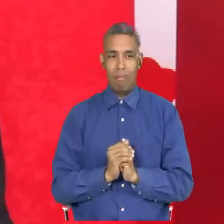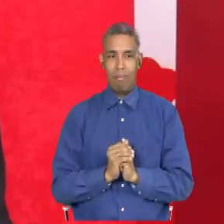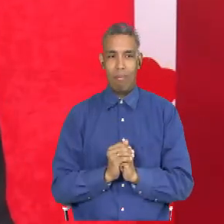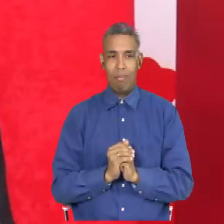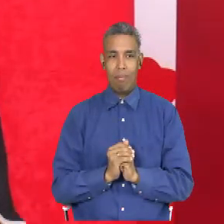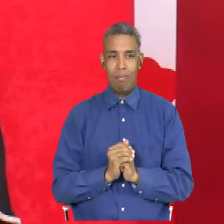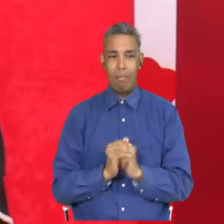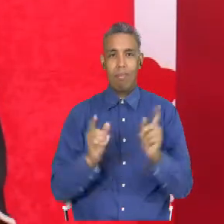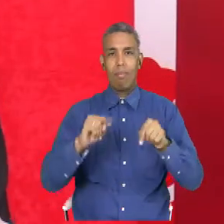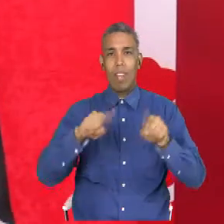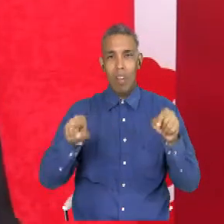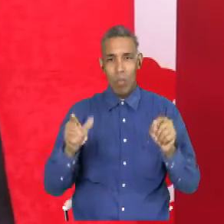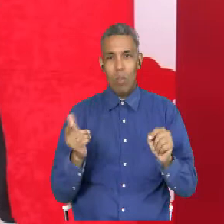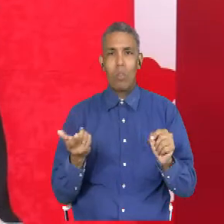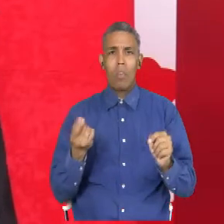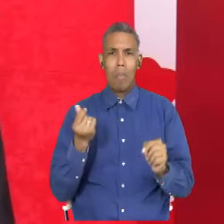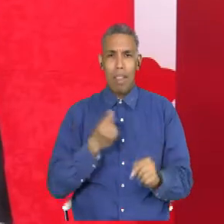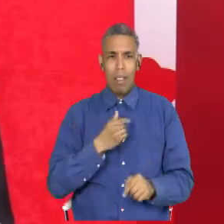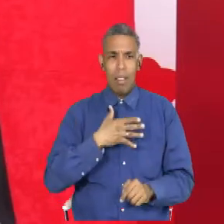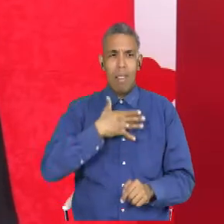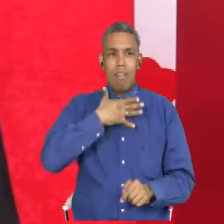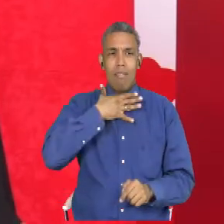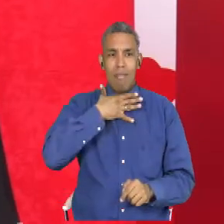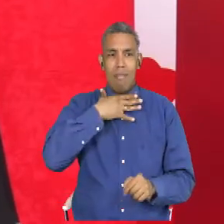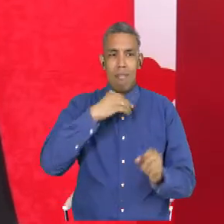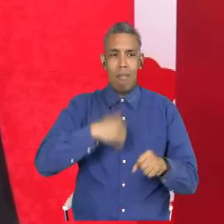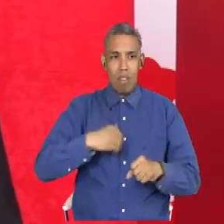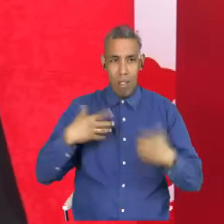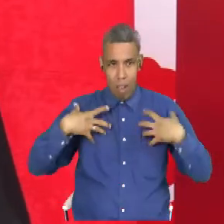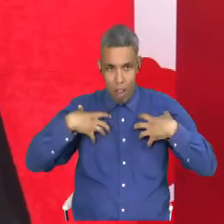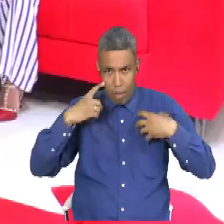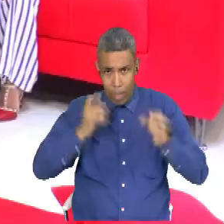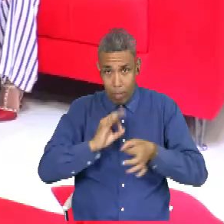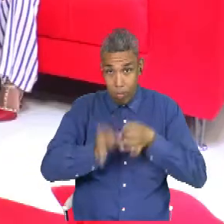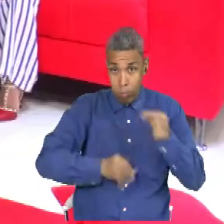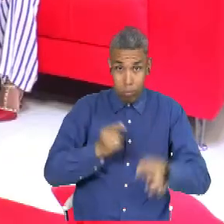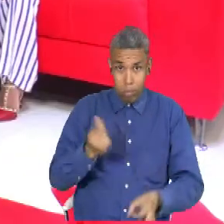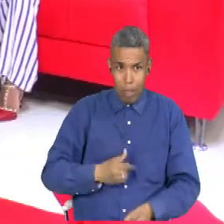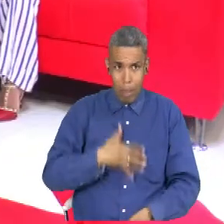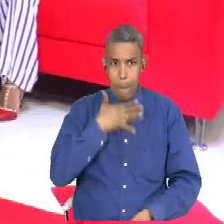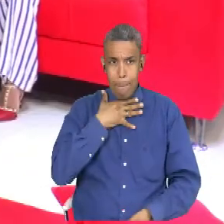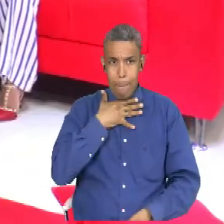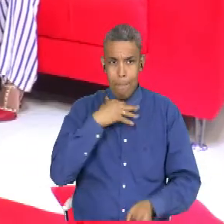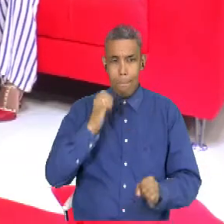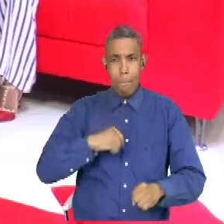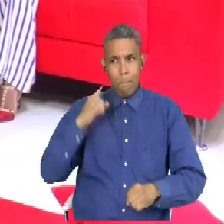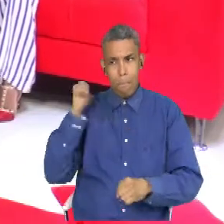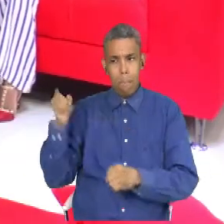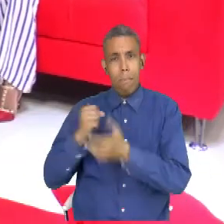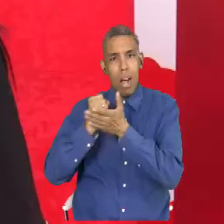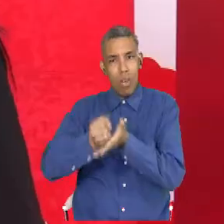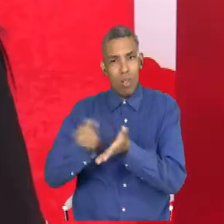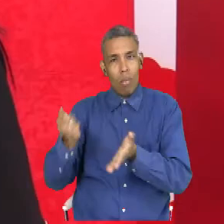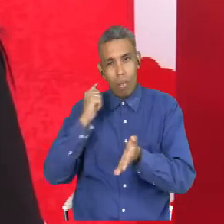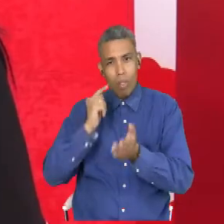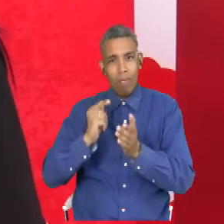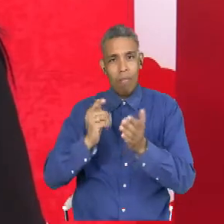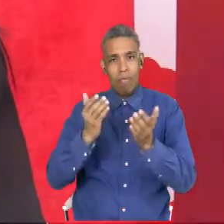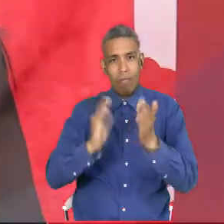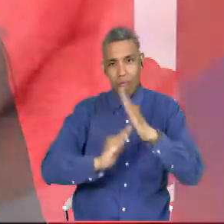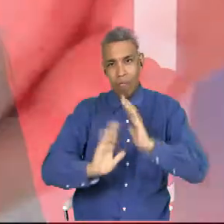escasos recursos que viven muy pendientes de sus animalitos. Muchísimas gracias. Momento de la pausa y ya regresamos aquí en